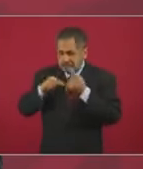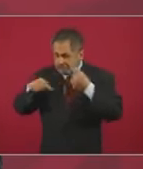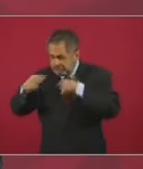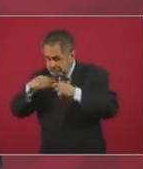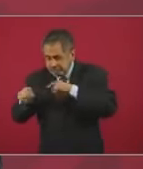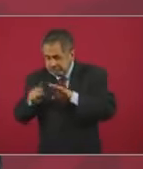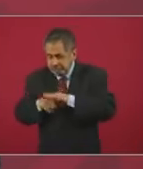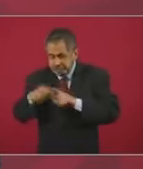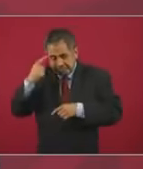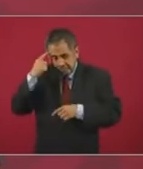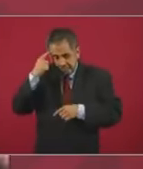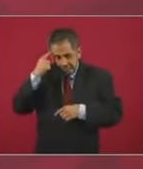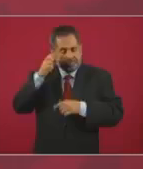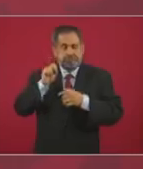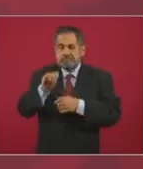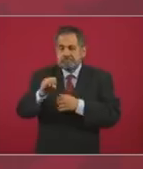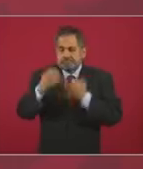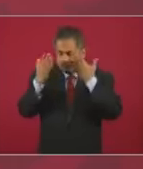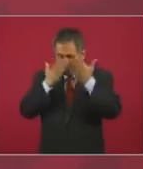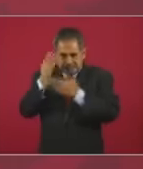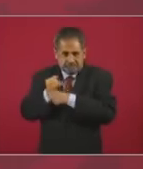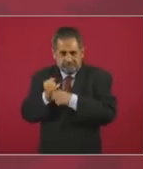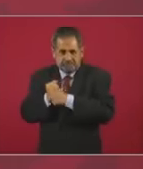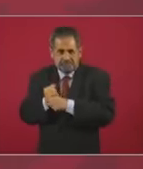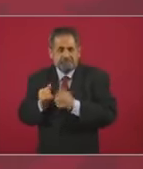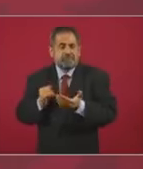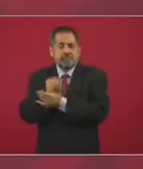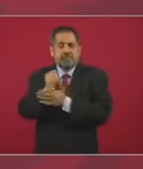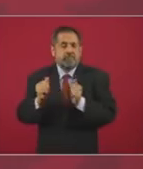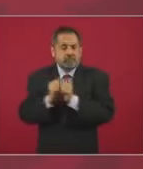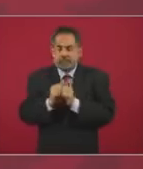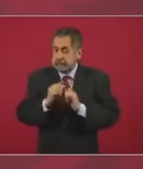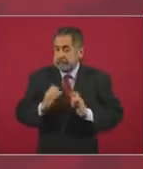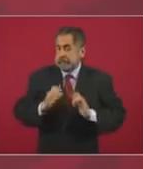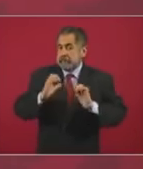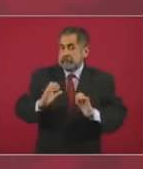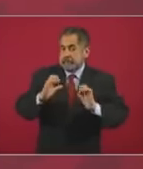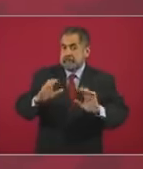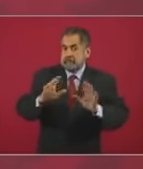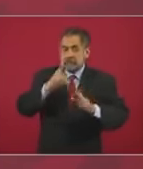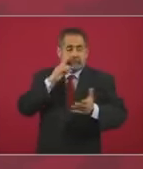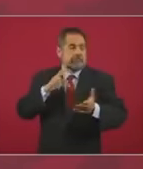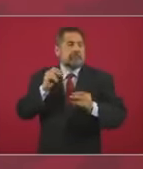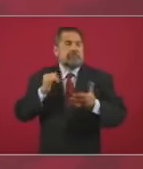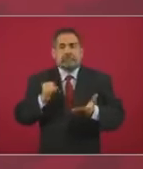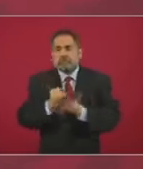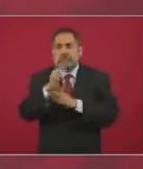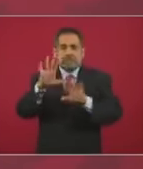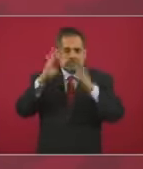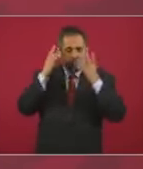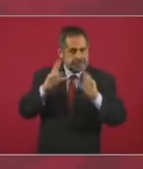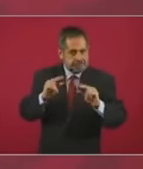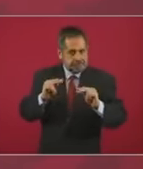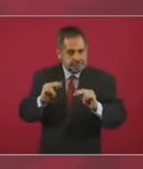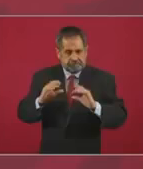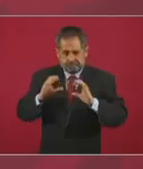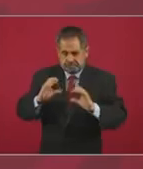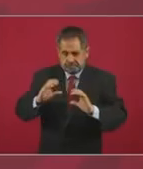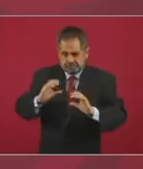de COFEPRIS está trabajando con especial cuidado para hacer las cosas bien y